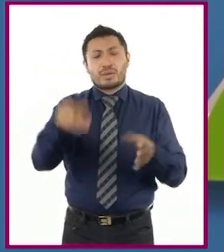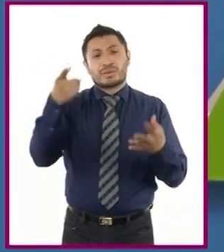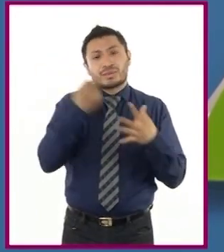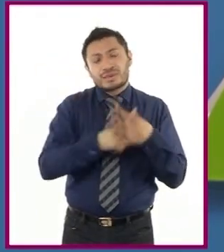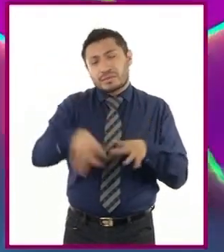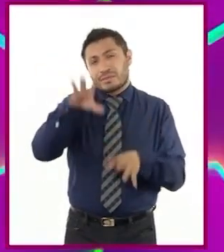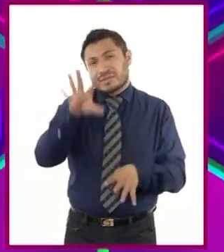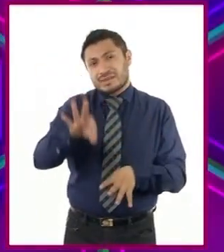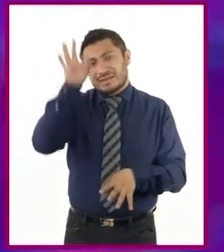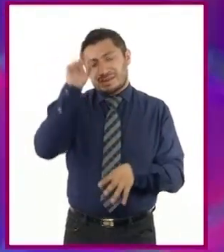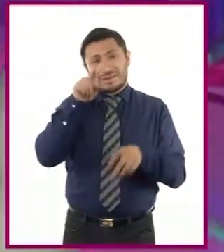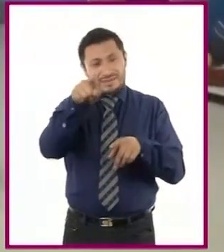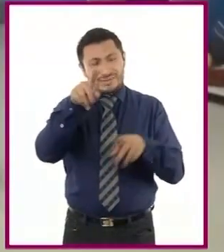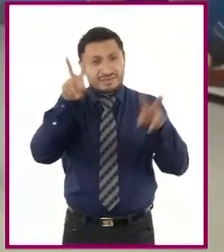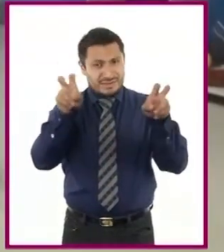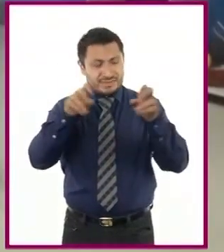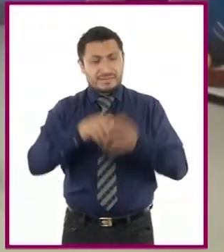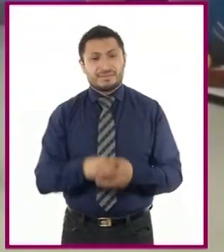que eligieron.